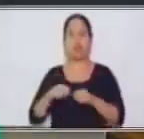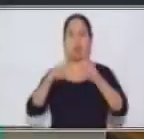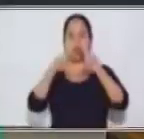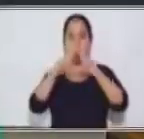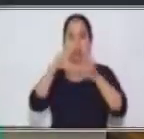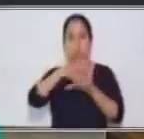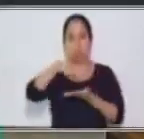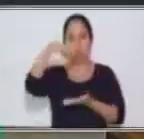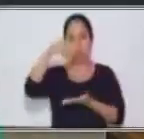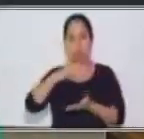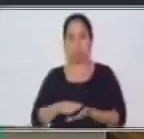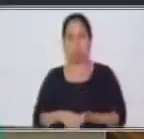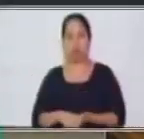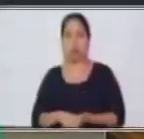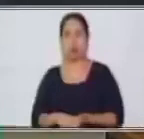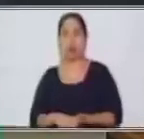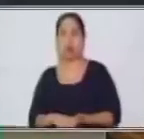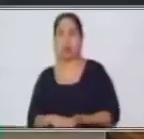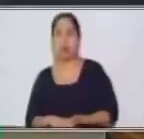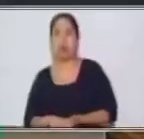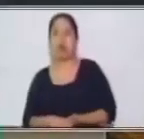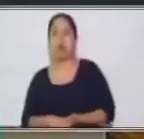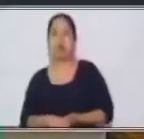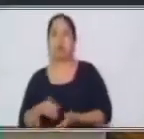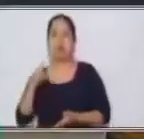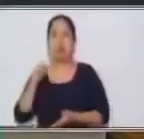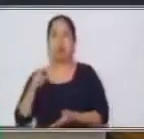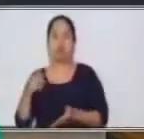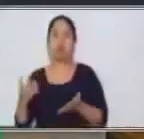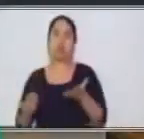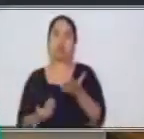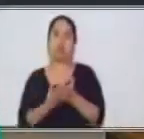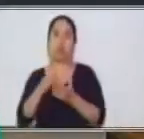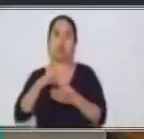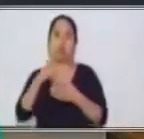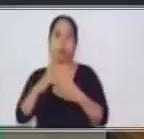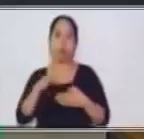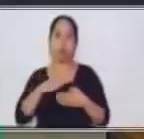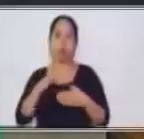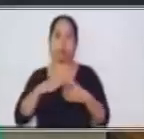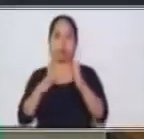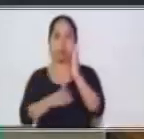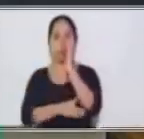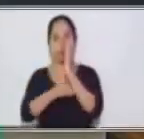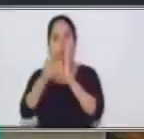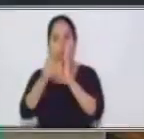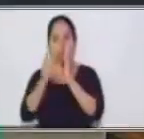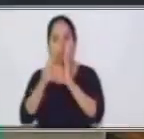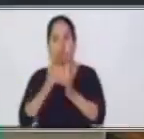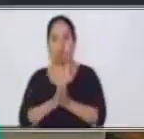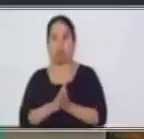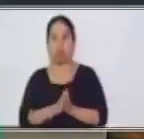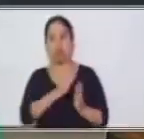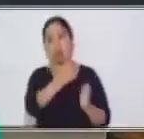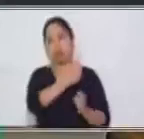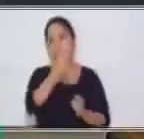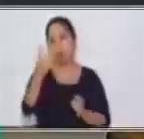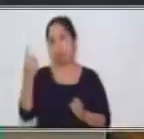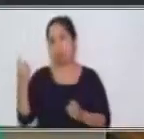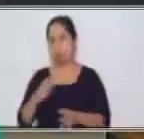Y que da apertura al nuevo programa que tenemos para desarrollar de las identidades como tal. Fíjese